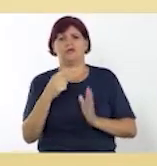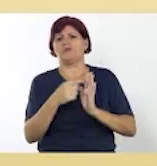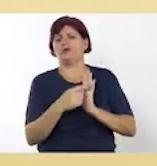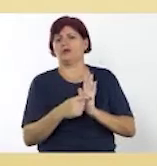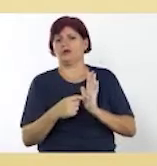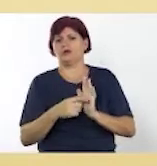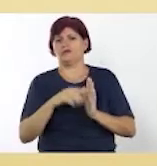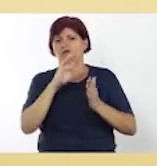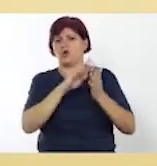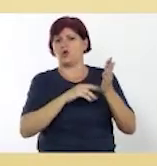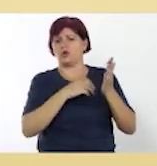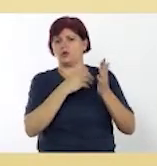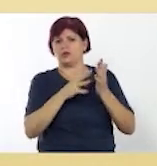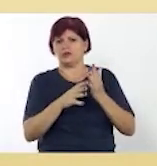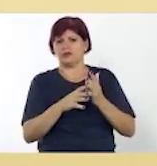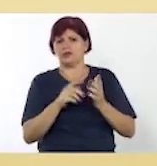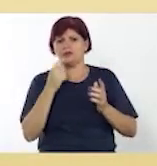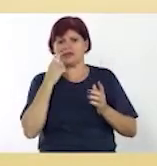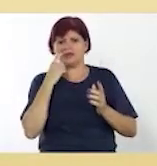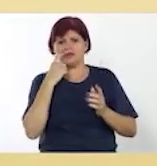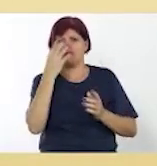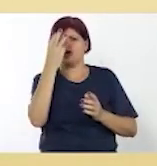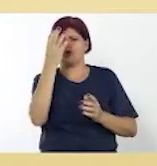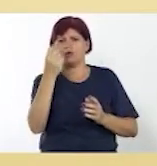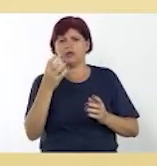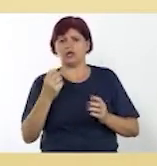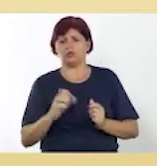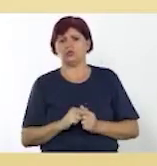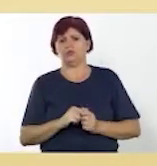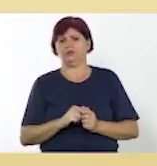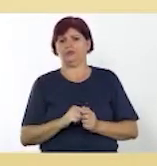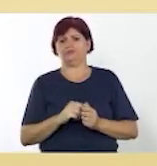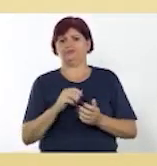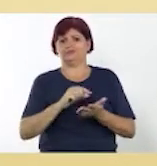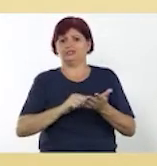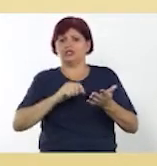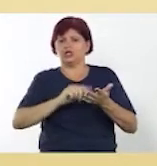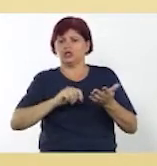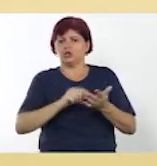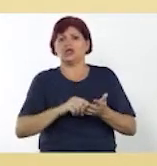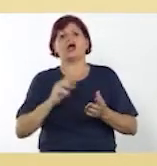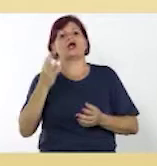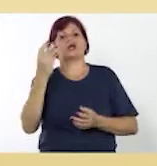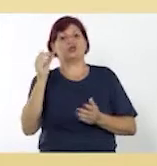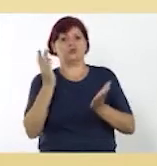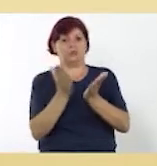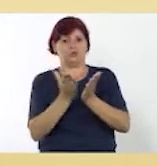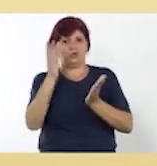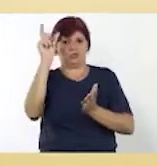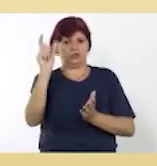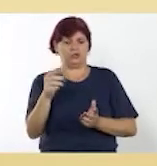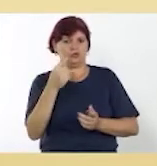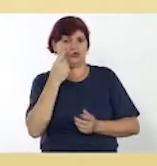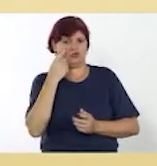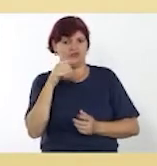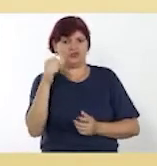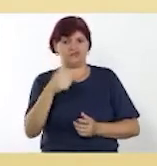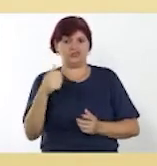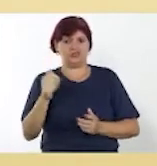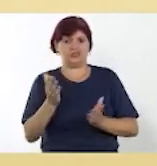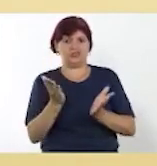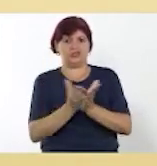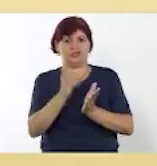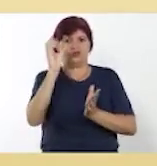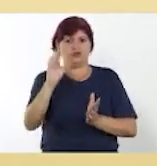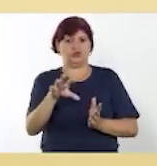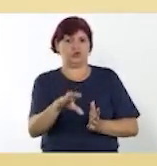tenemos las calificaciones, una tabla que nos representa las calificaciones y el número de estudiantes. Observen que 10